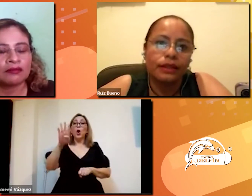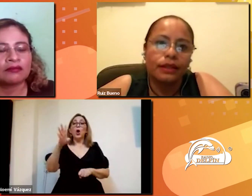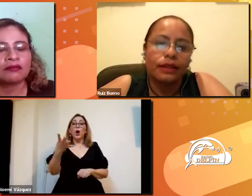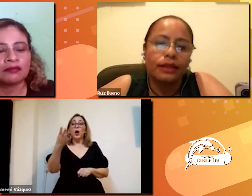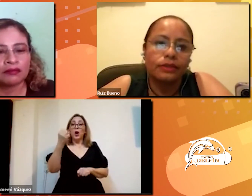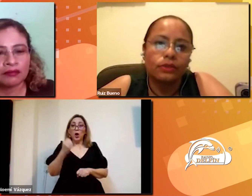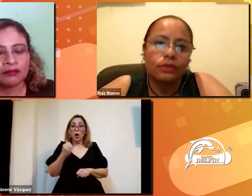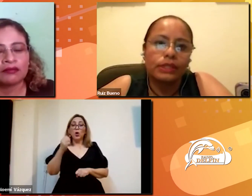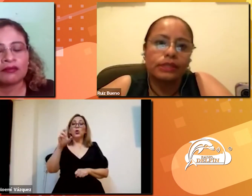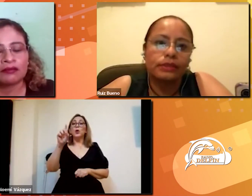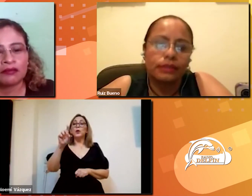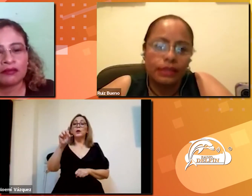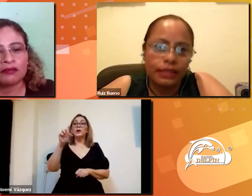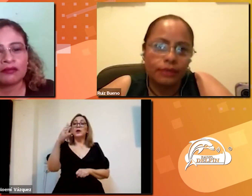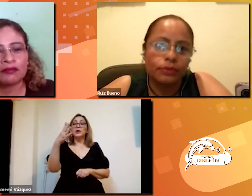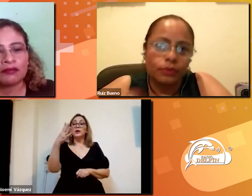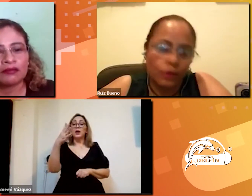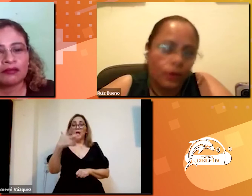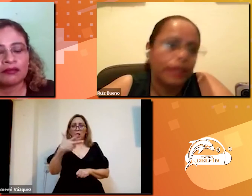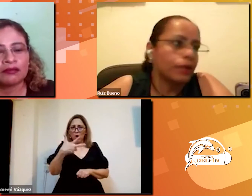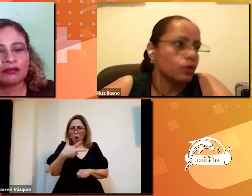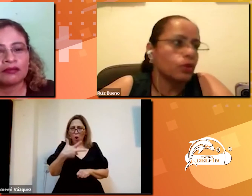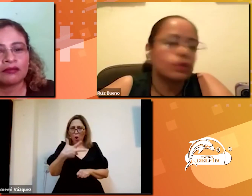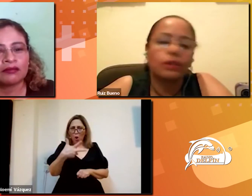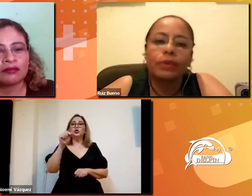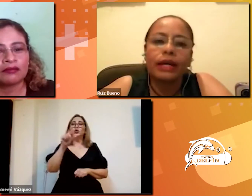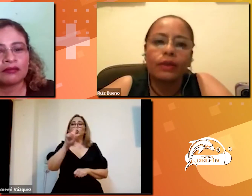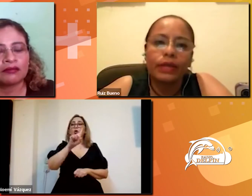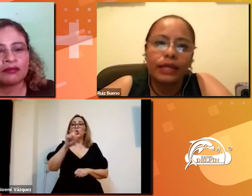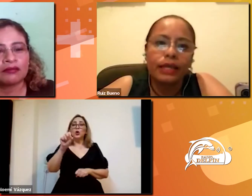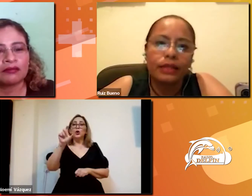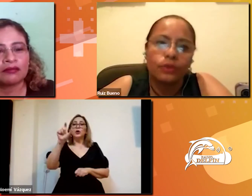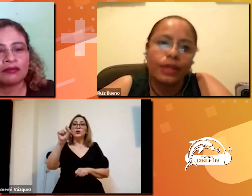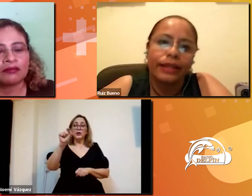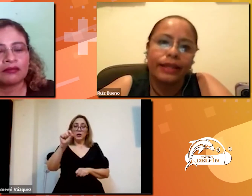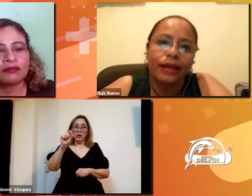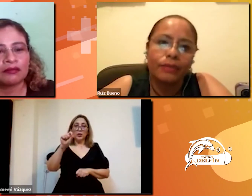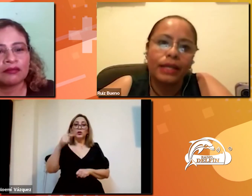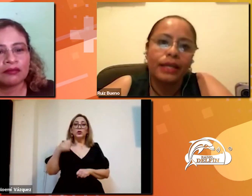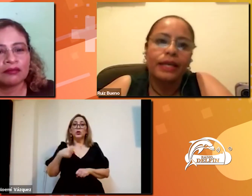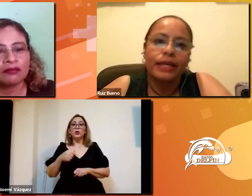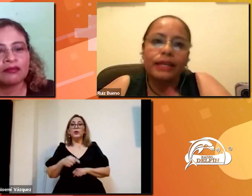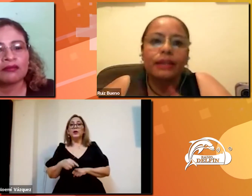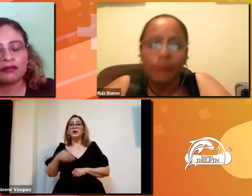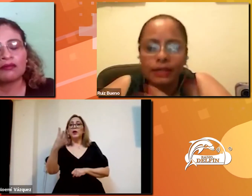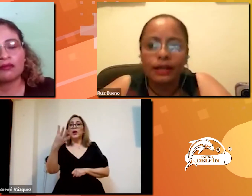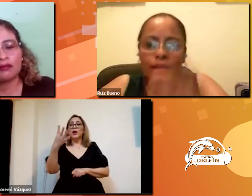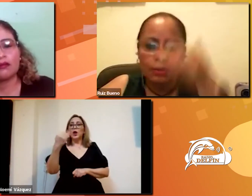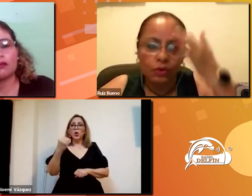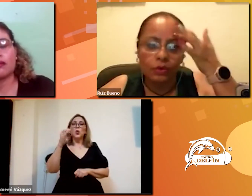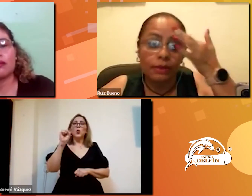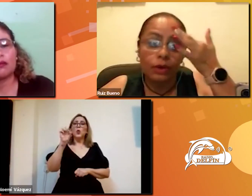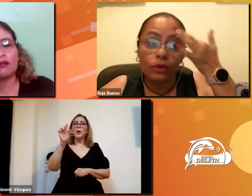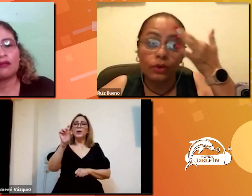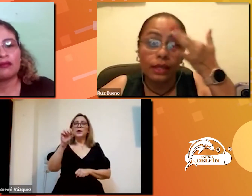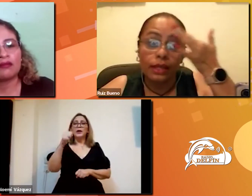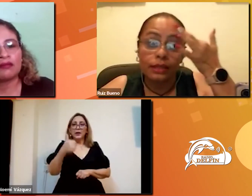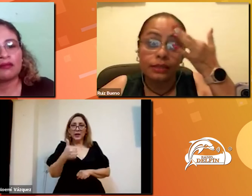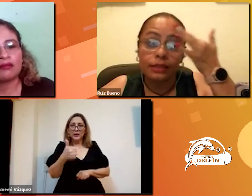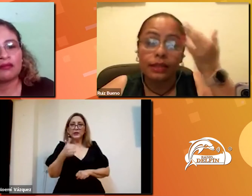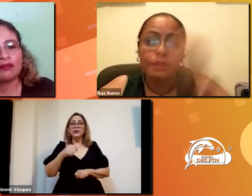938-120-9506. Entonces, y pues bueno, el consultorio está ubicado aquí en Ciudad del Carmen, y también hago